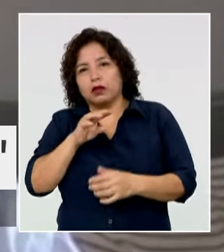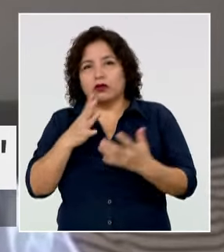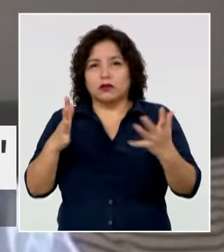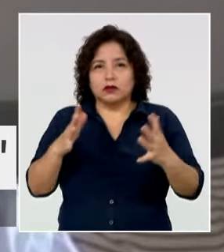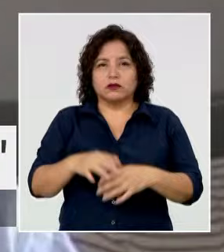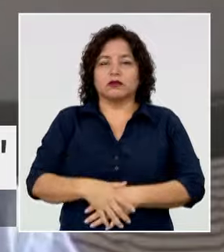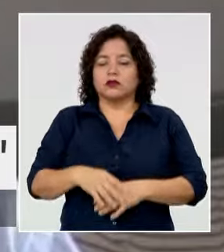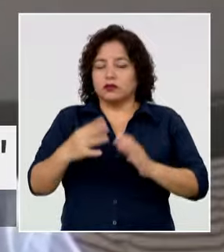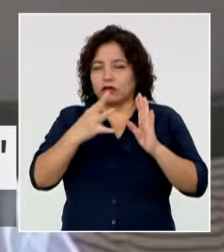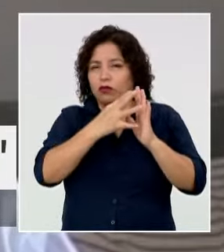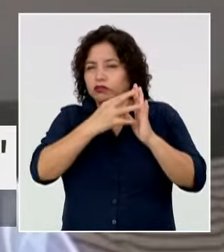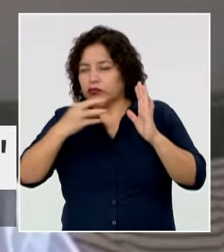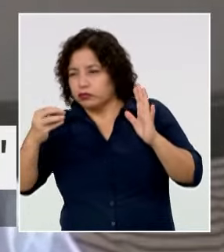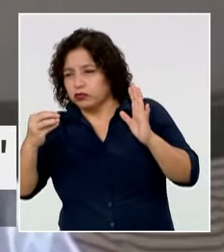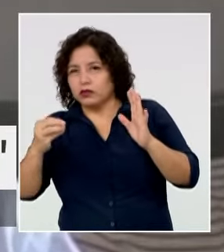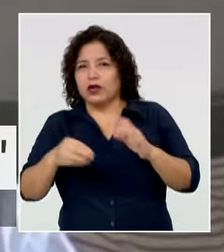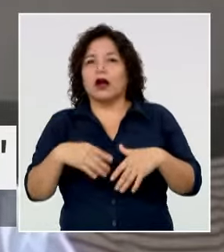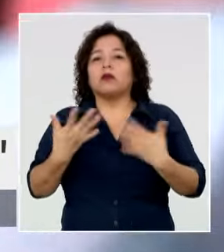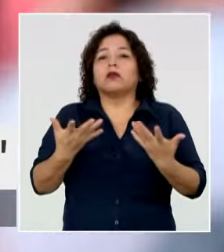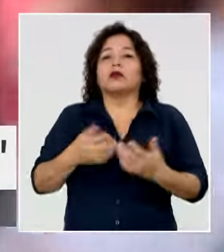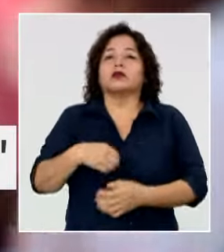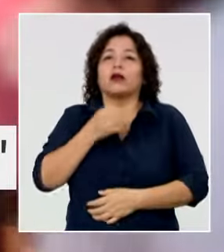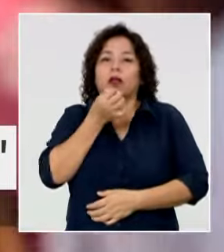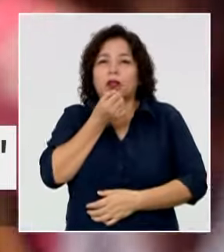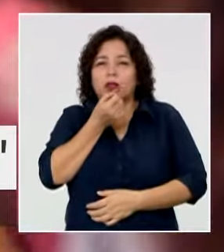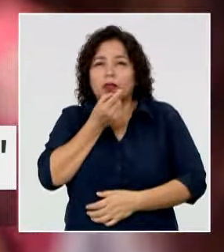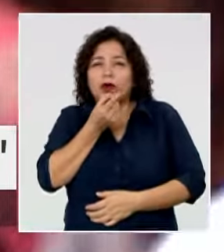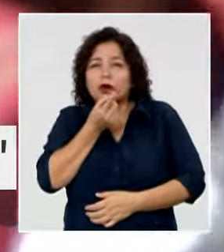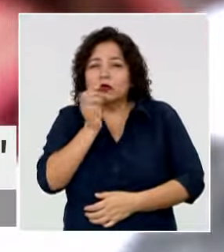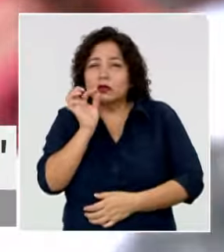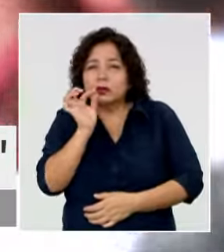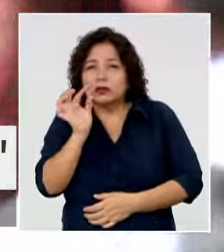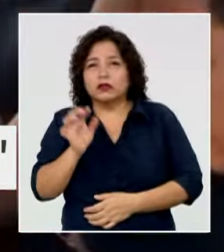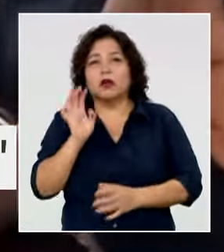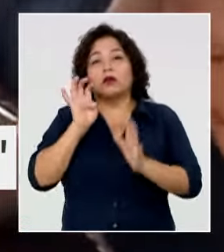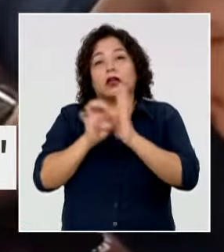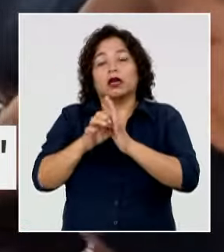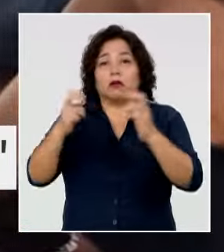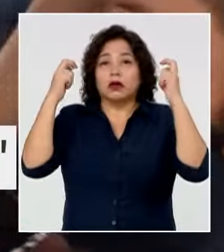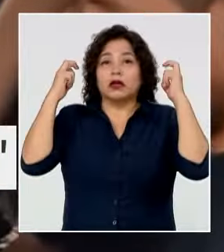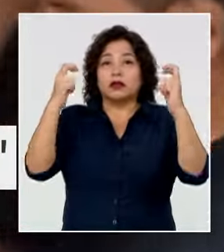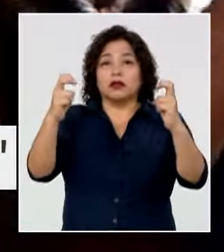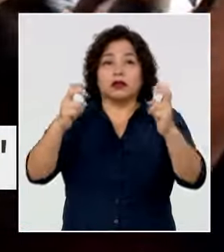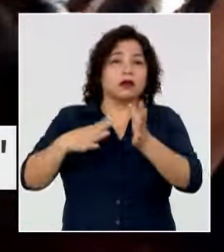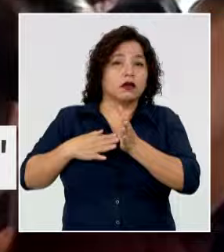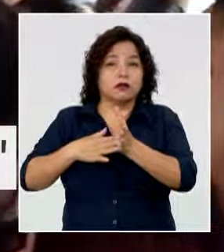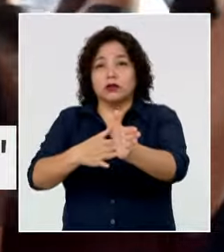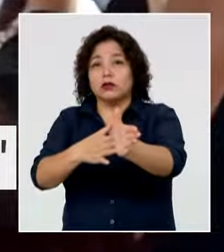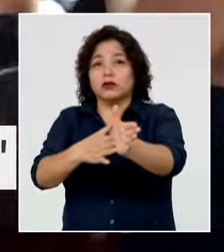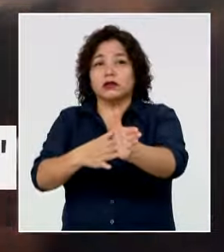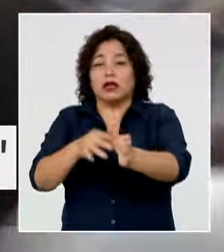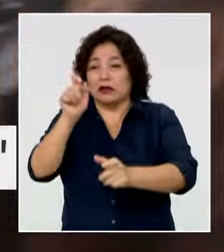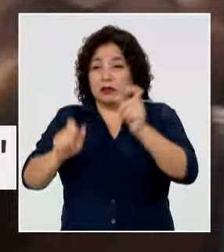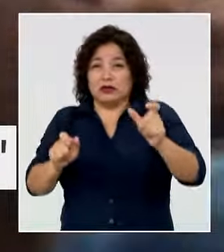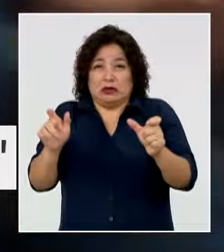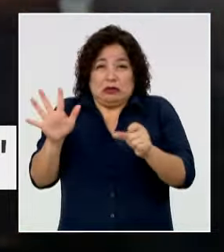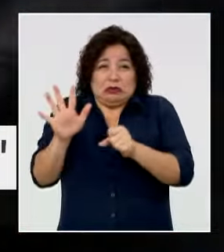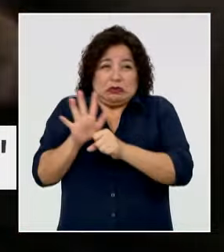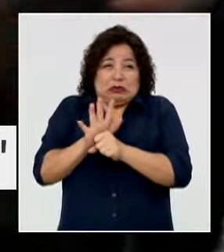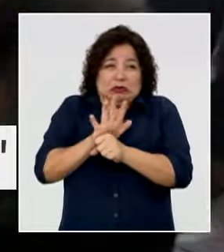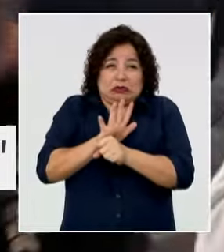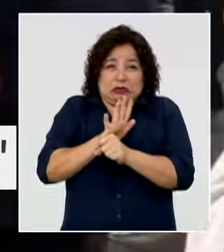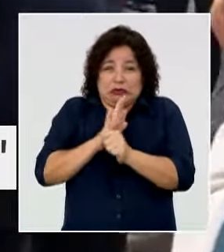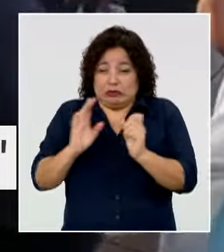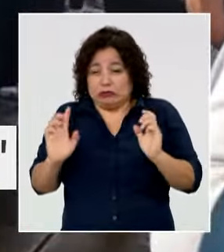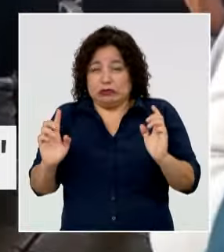La transmisión ocurre por gotitas de saliva. Estoy en el tren eléctrico, estoy en el metropolitano y están andando